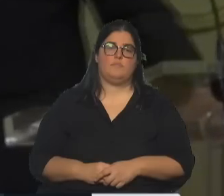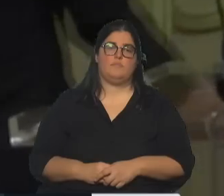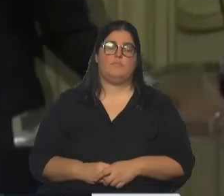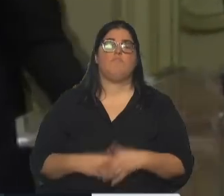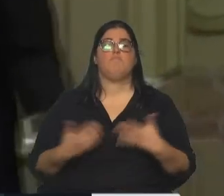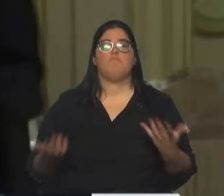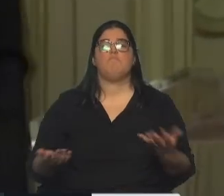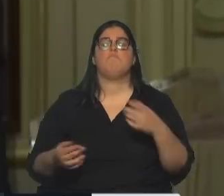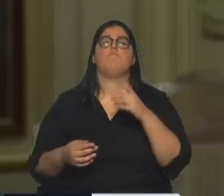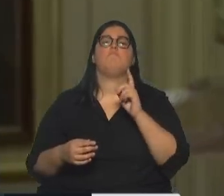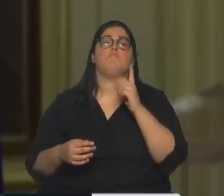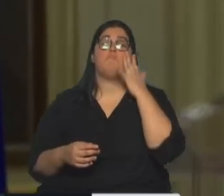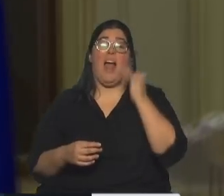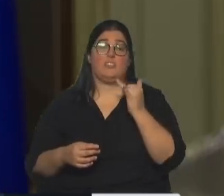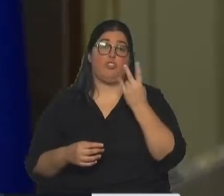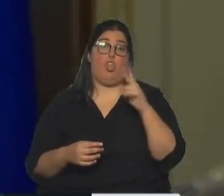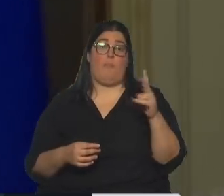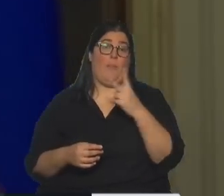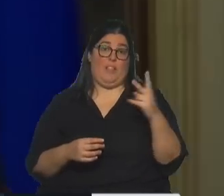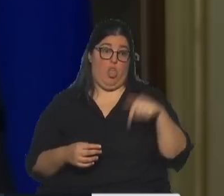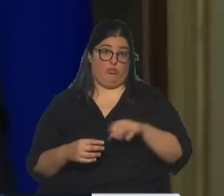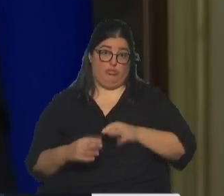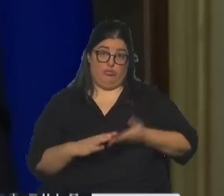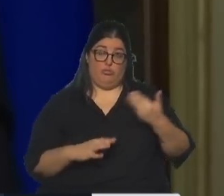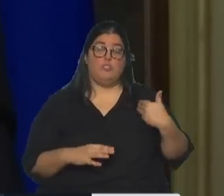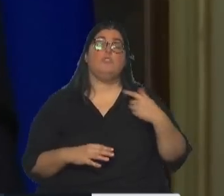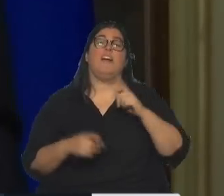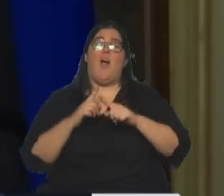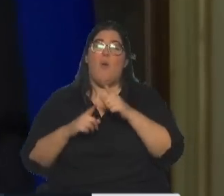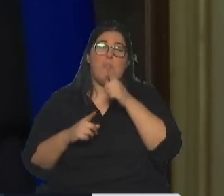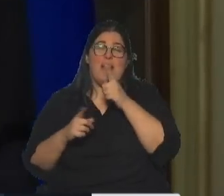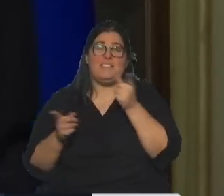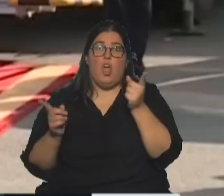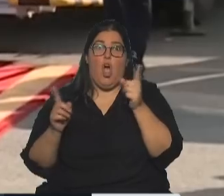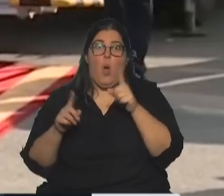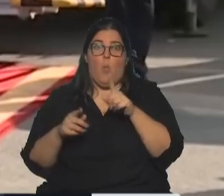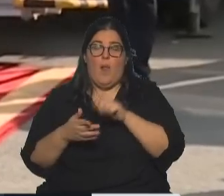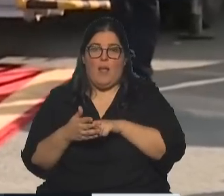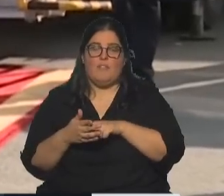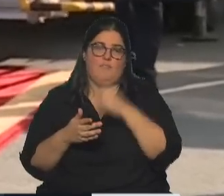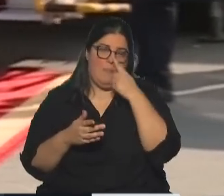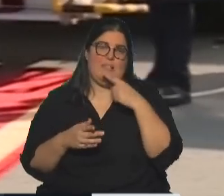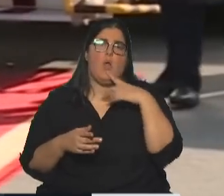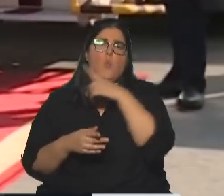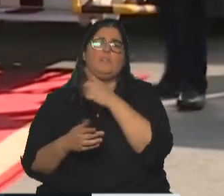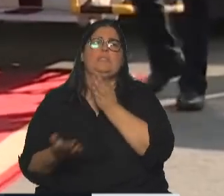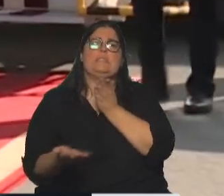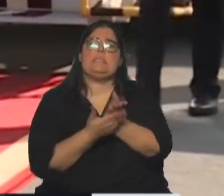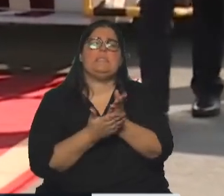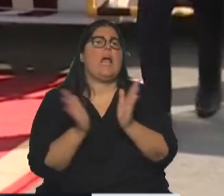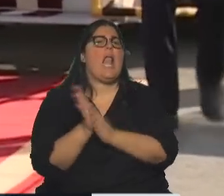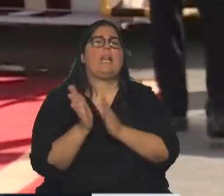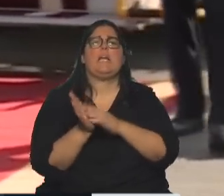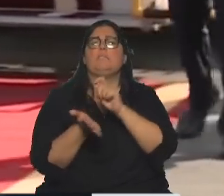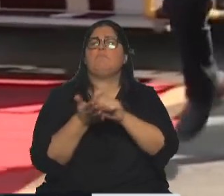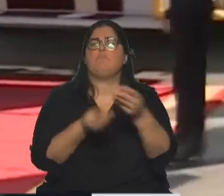Sin embargo, en marzo de 2022, cuando el acuerdo parecía estar otra vez muy cerca, Rusia exigió garantías escritas